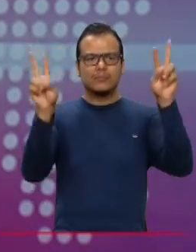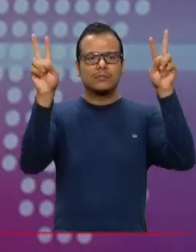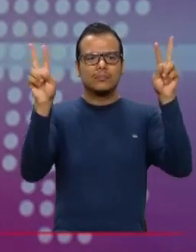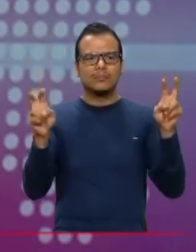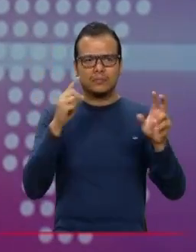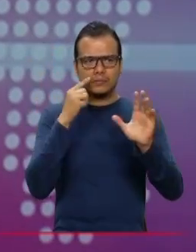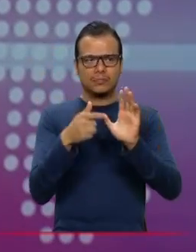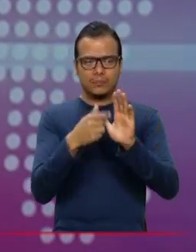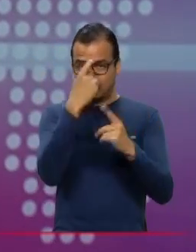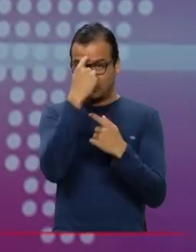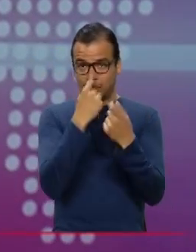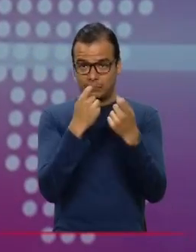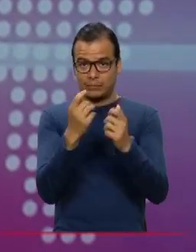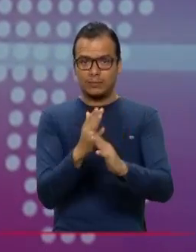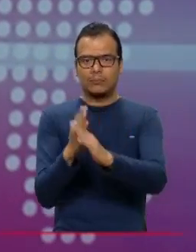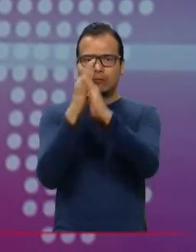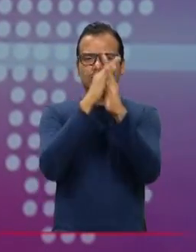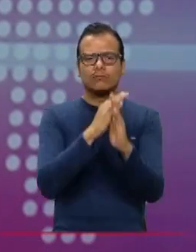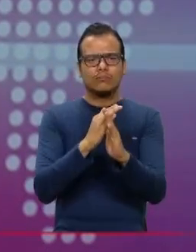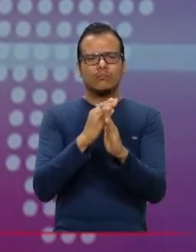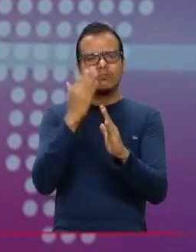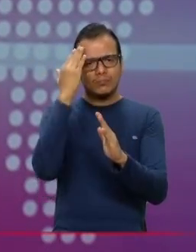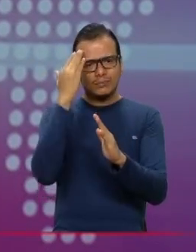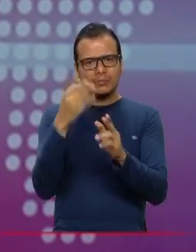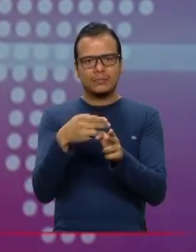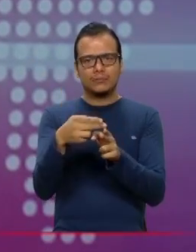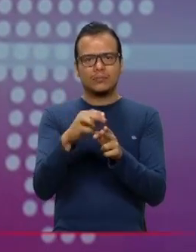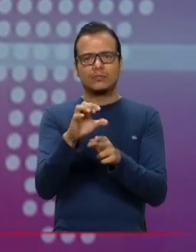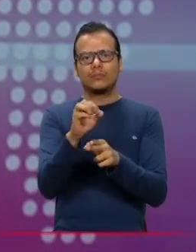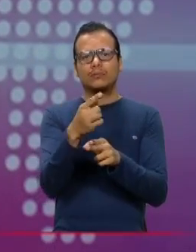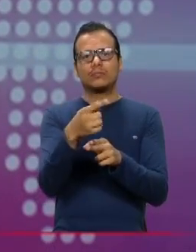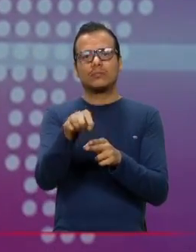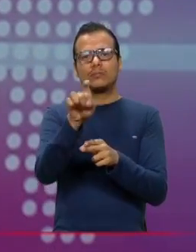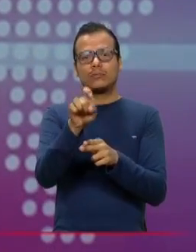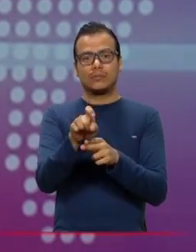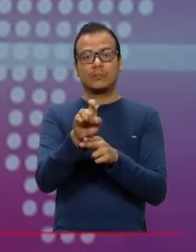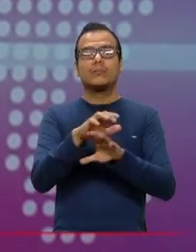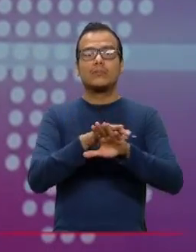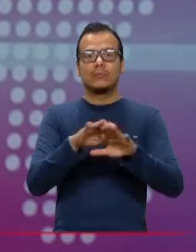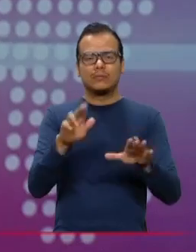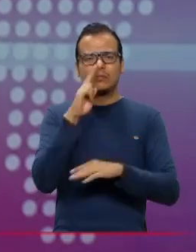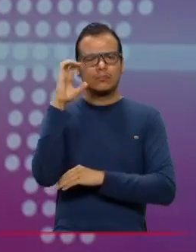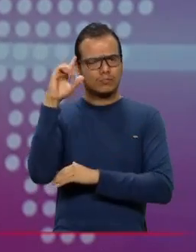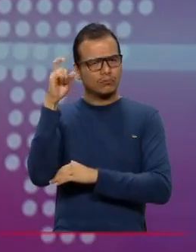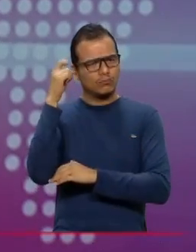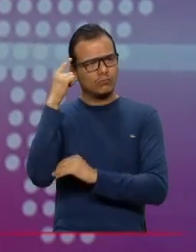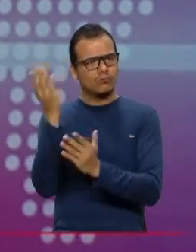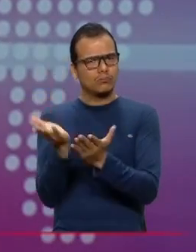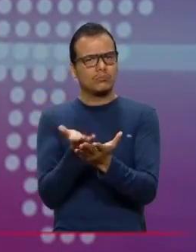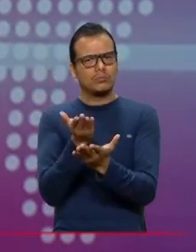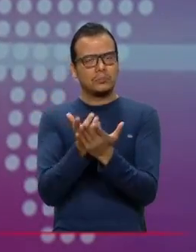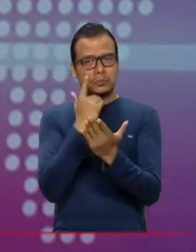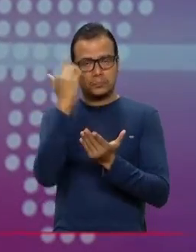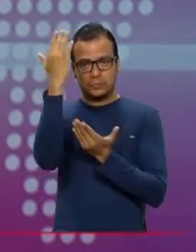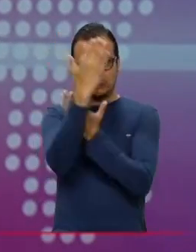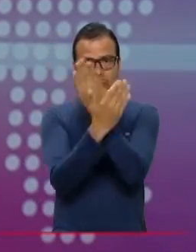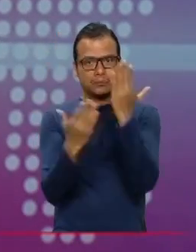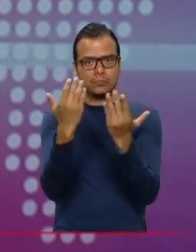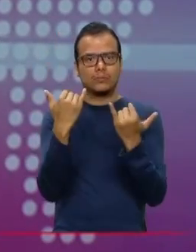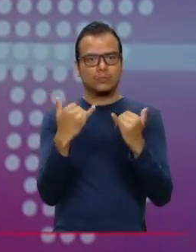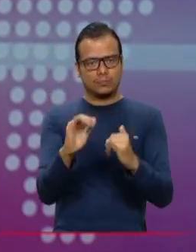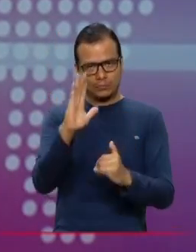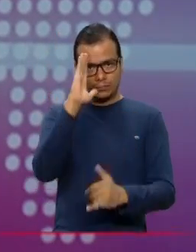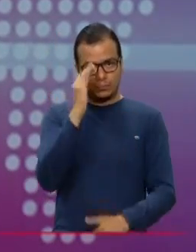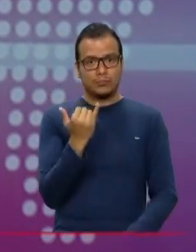la estrategia de seguridad planeada para la cop16 fue evaluada por el gobierno nacional en medio de un encuentro liderado por el